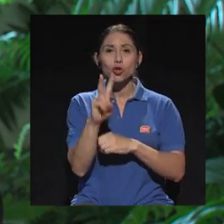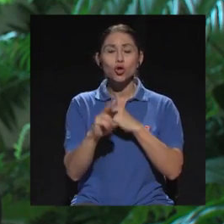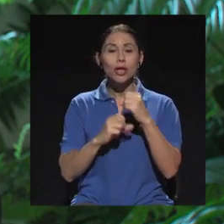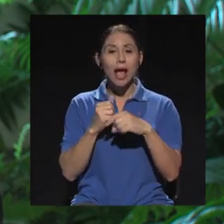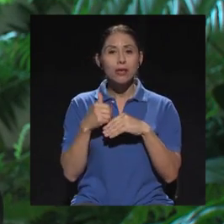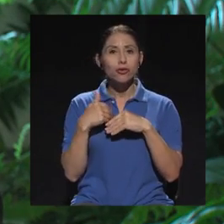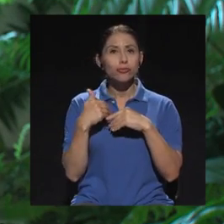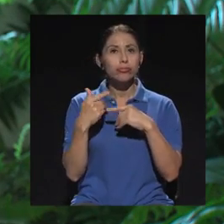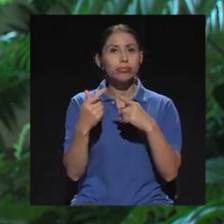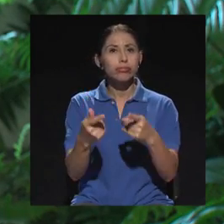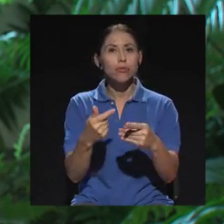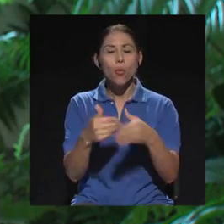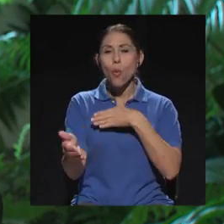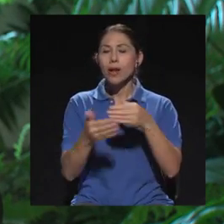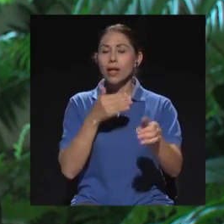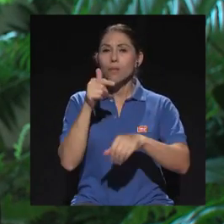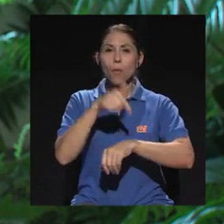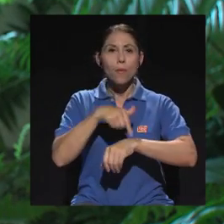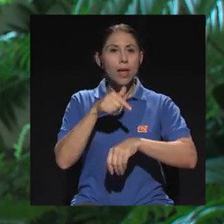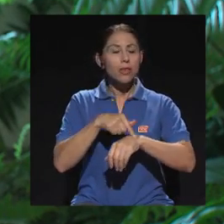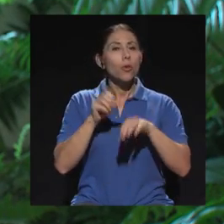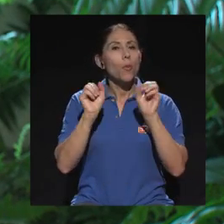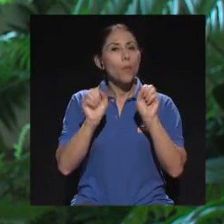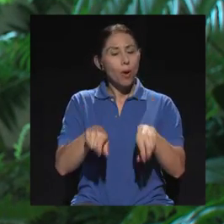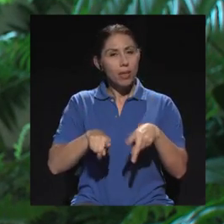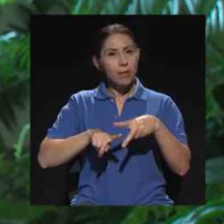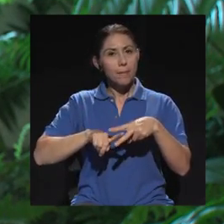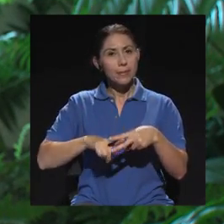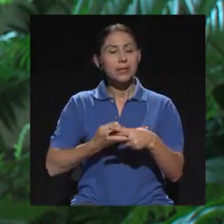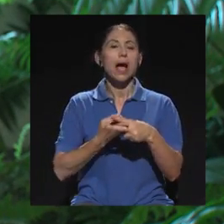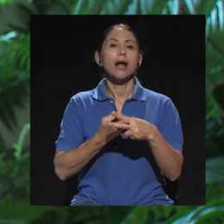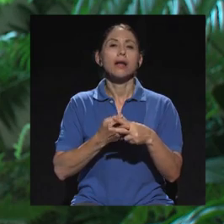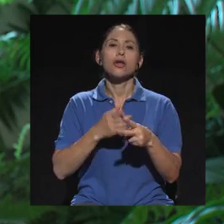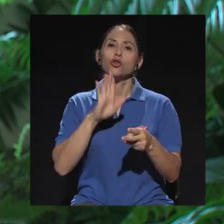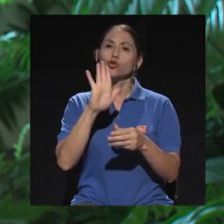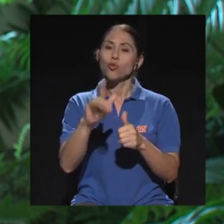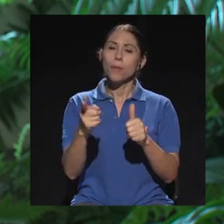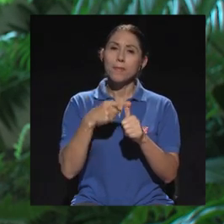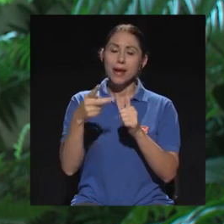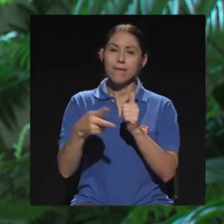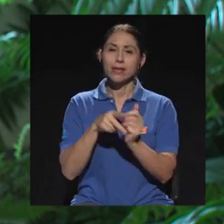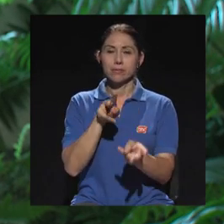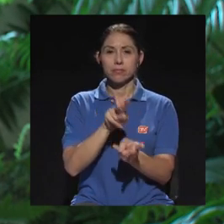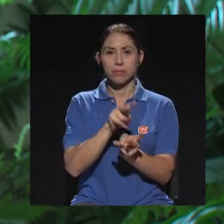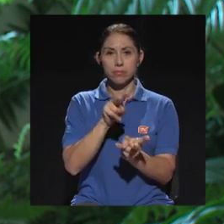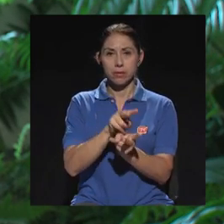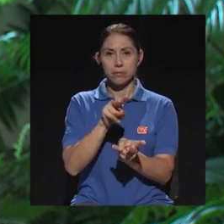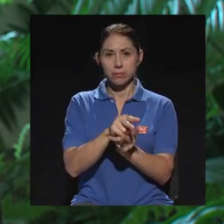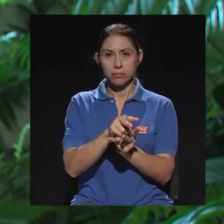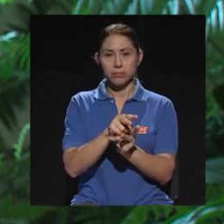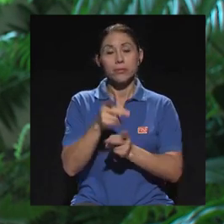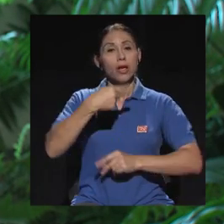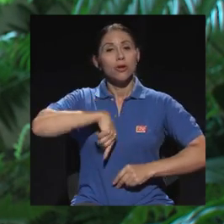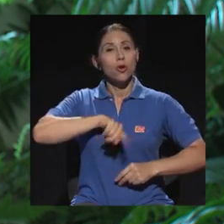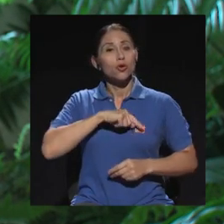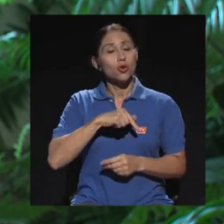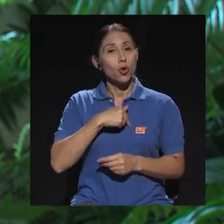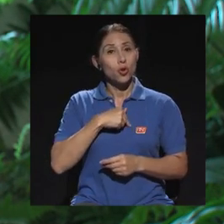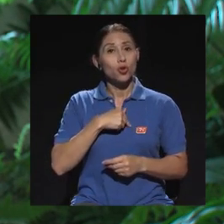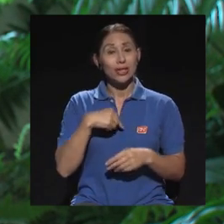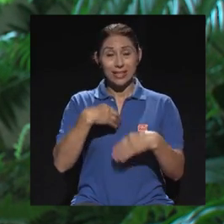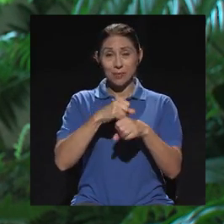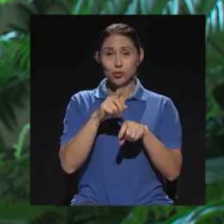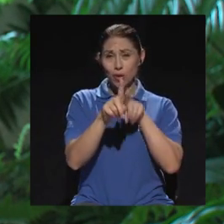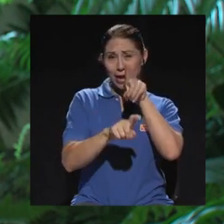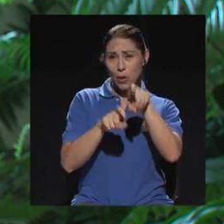cualquier momento, digámoslo así, puede el ser humano comenzar su primera relación sexual. Nosotros tenemos, según